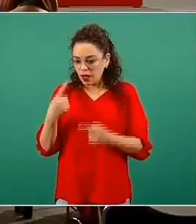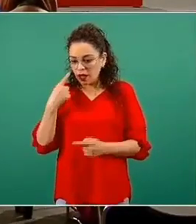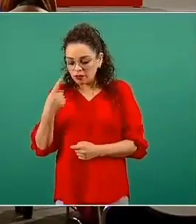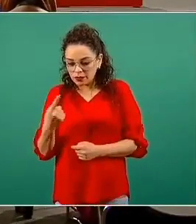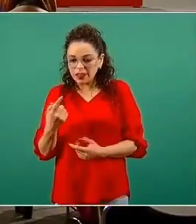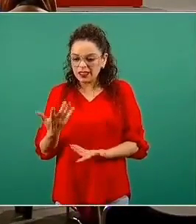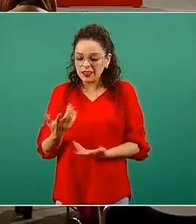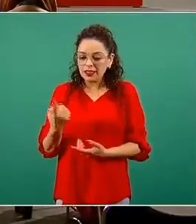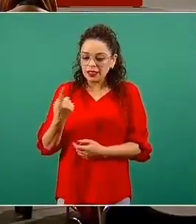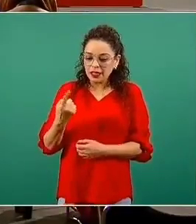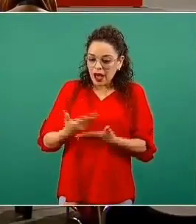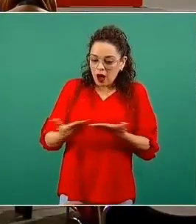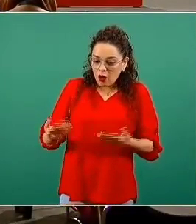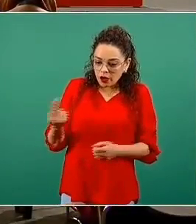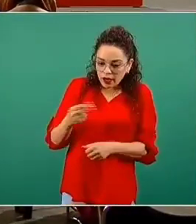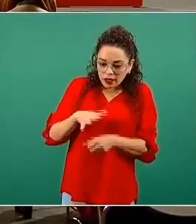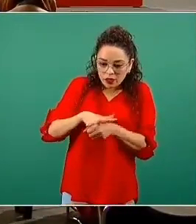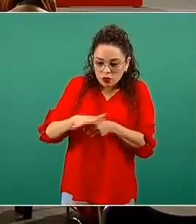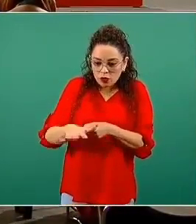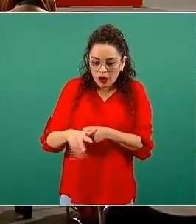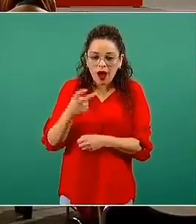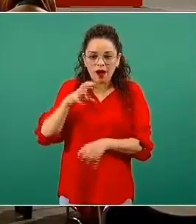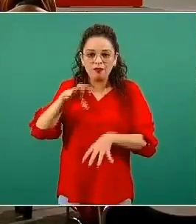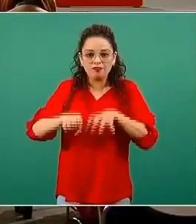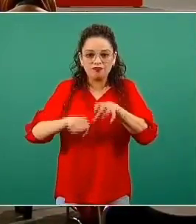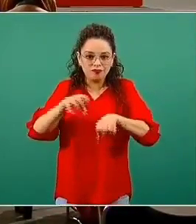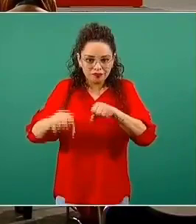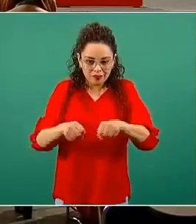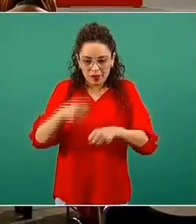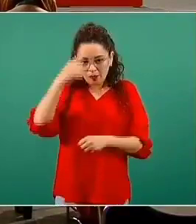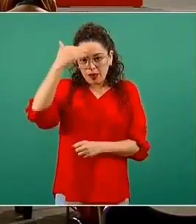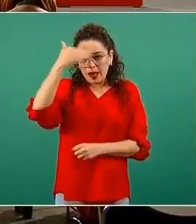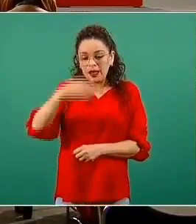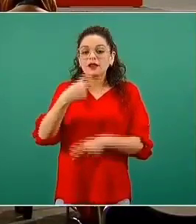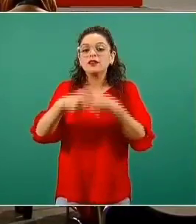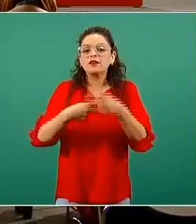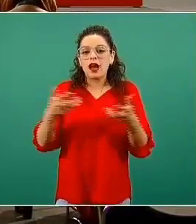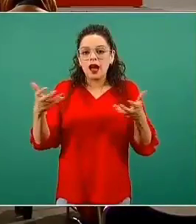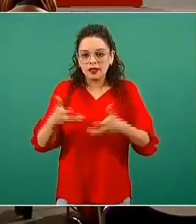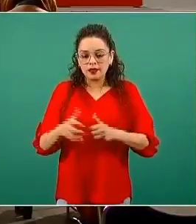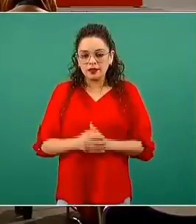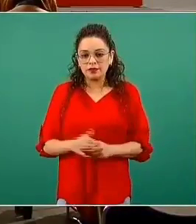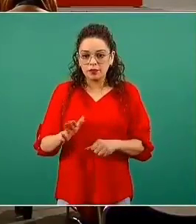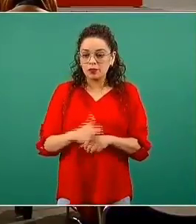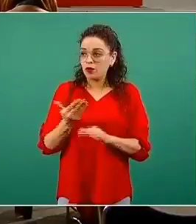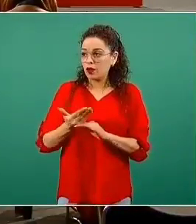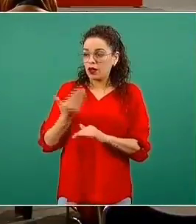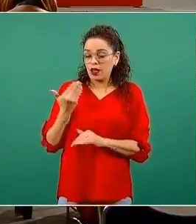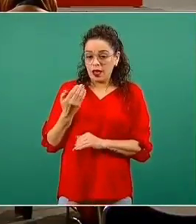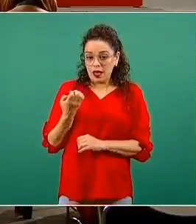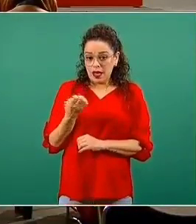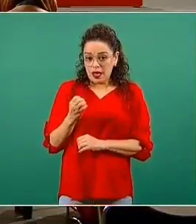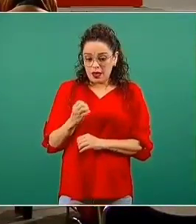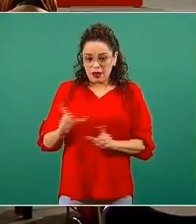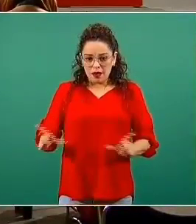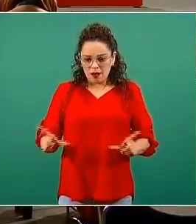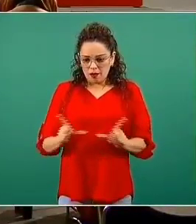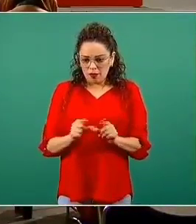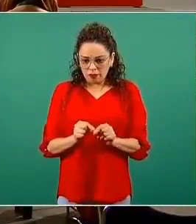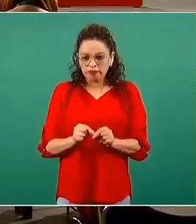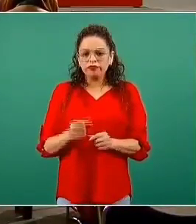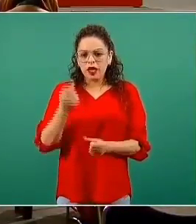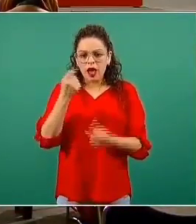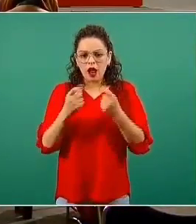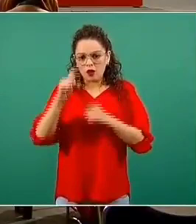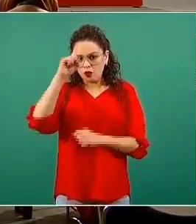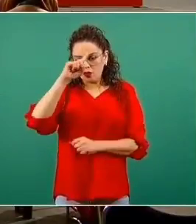yo hacer, porque la síntesis de lo que publicamos en enero tiene una serie de recomendaciones, algunas